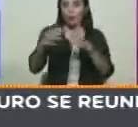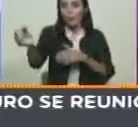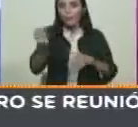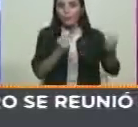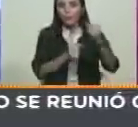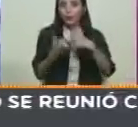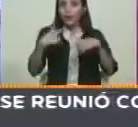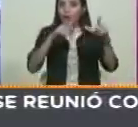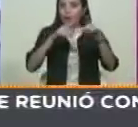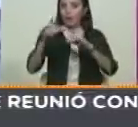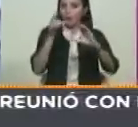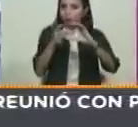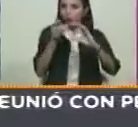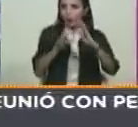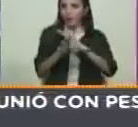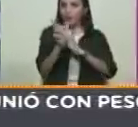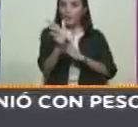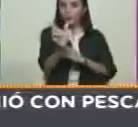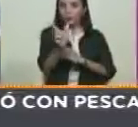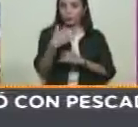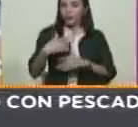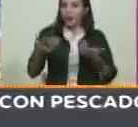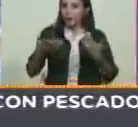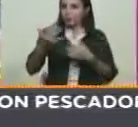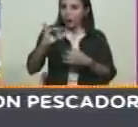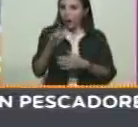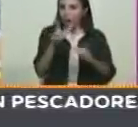se sacaron el cartel del psv